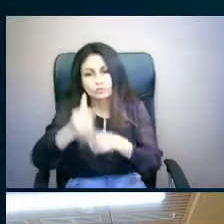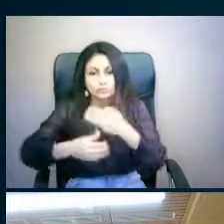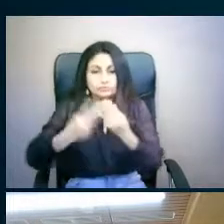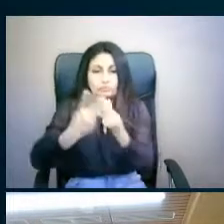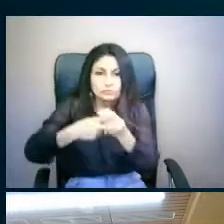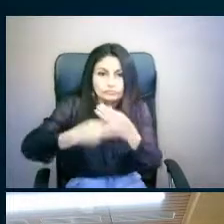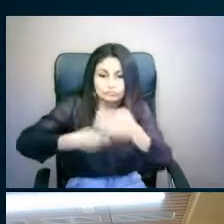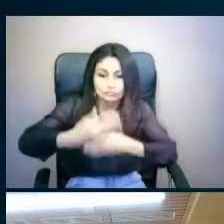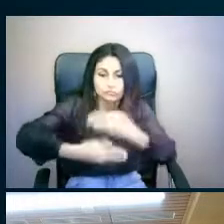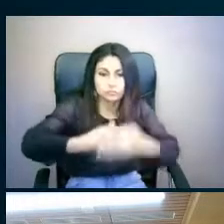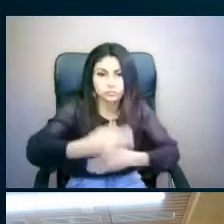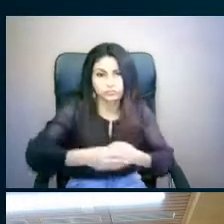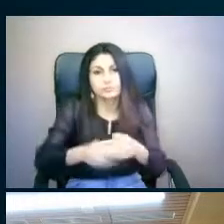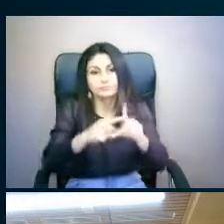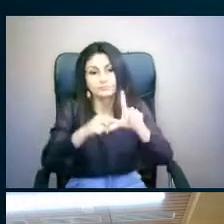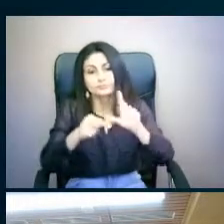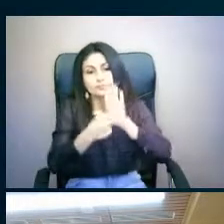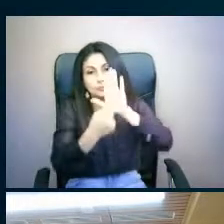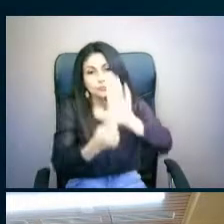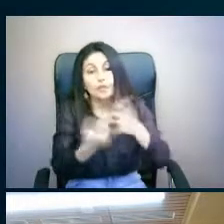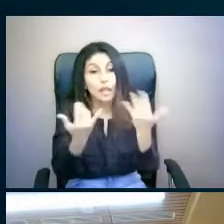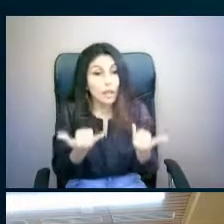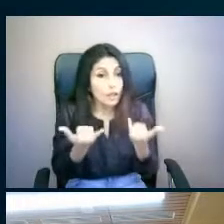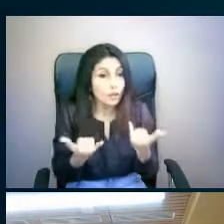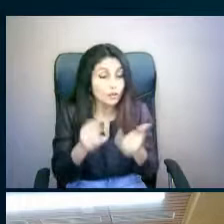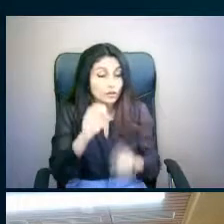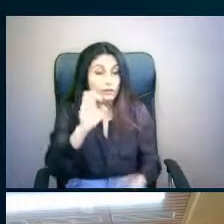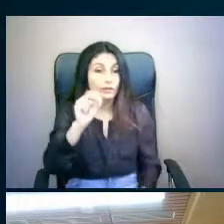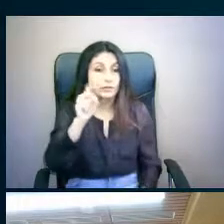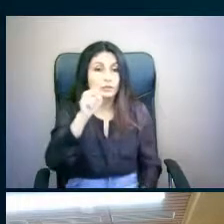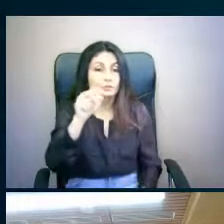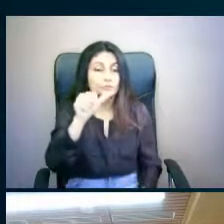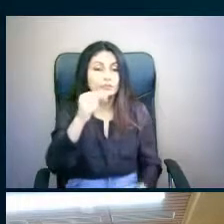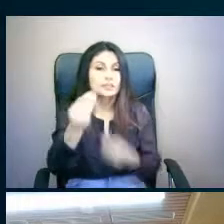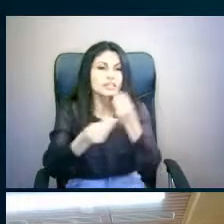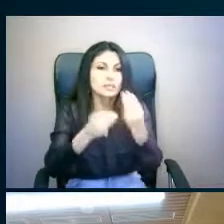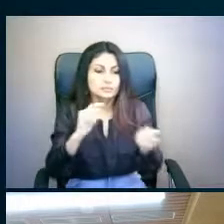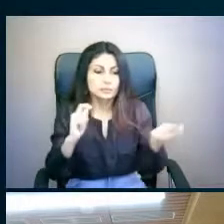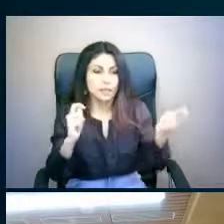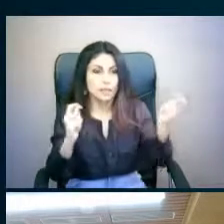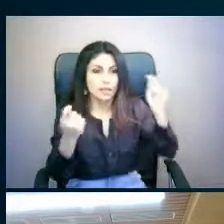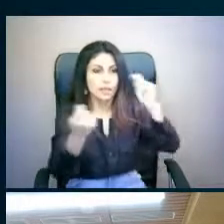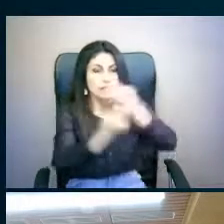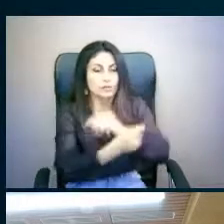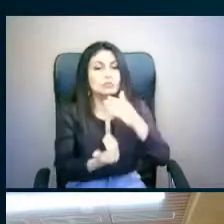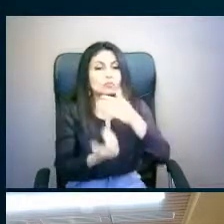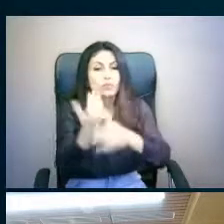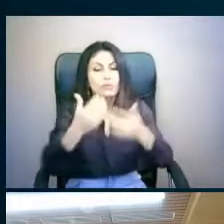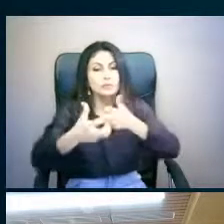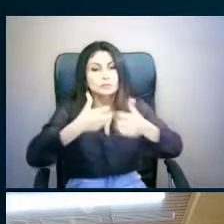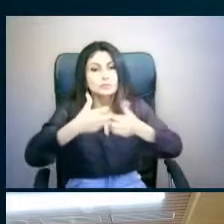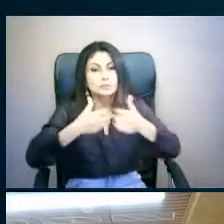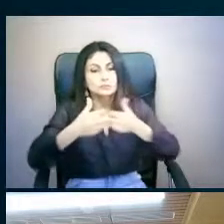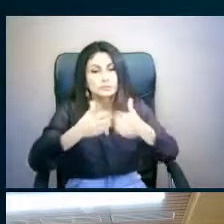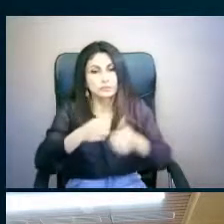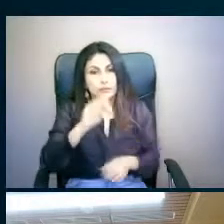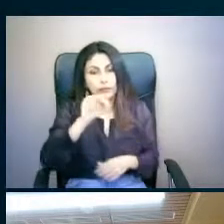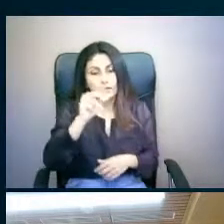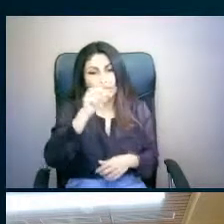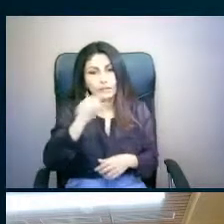herramienta. Cabe destacar que actualmente ENSA se encuentra en la transición hacia un nuevo sistema de DMS y el